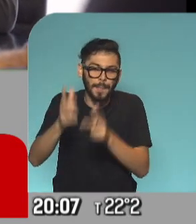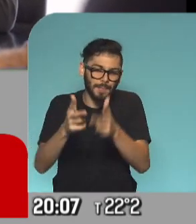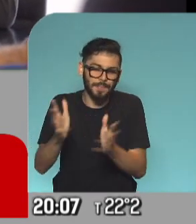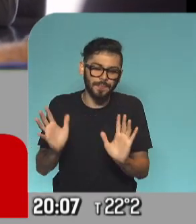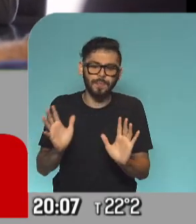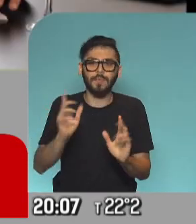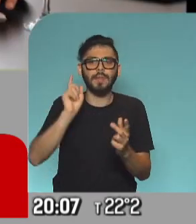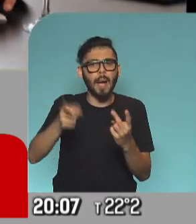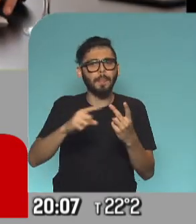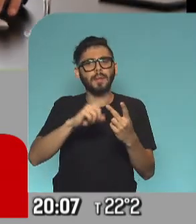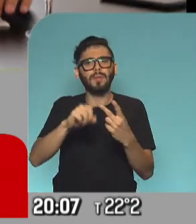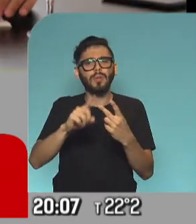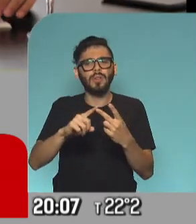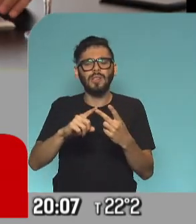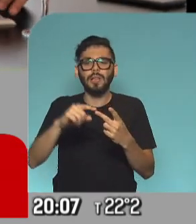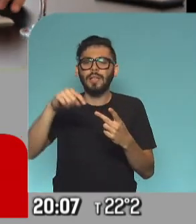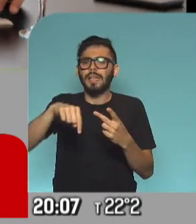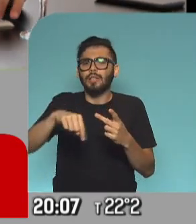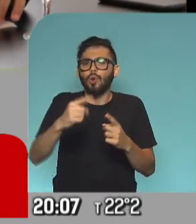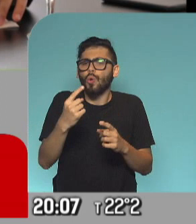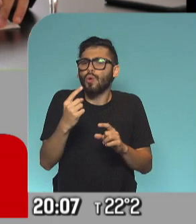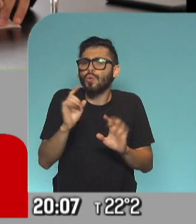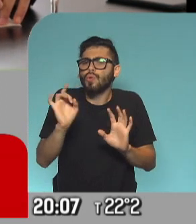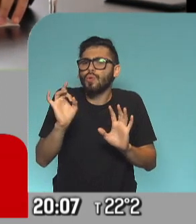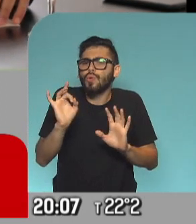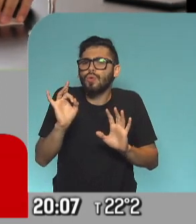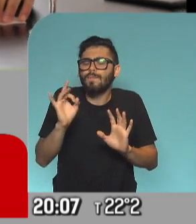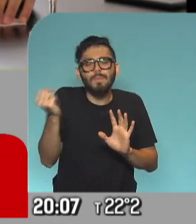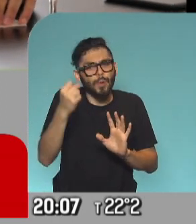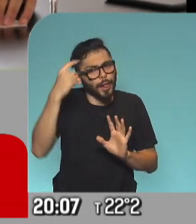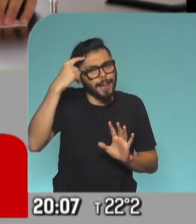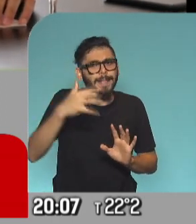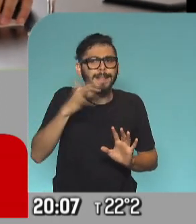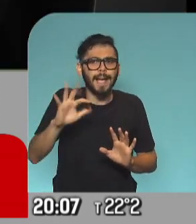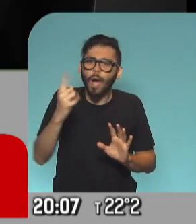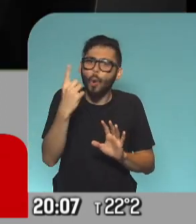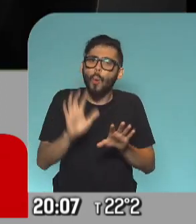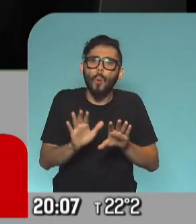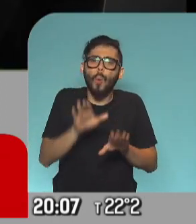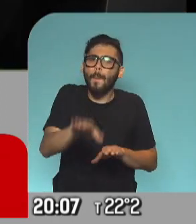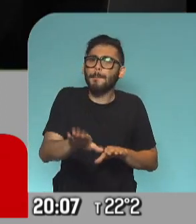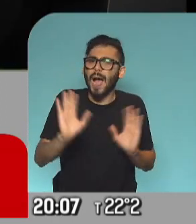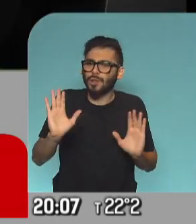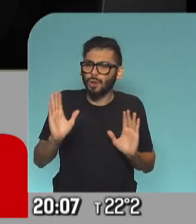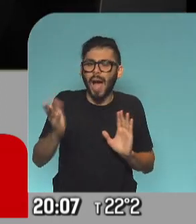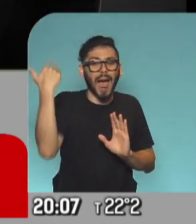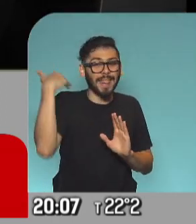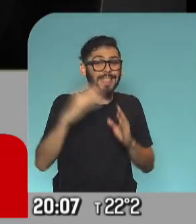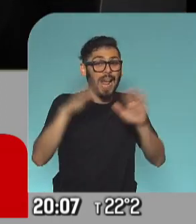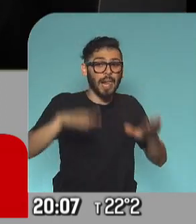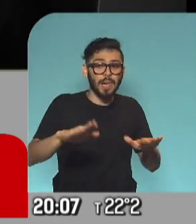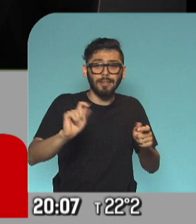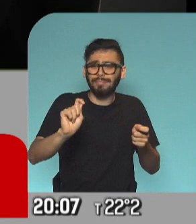entender que aquí hay un paso simplemente que quizás de hecho ya se había dado, ¿no? La diferencia entre aislamiento y distanciamiento